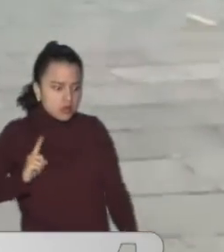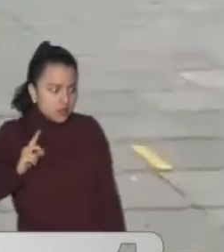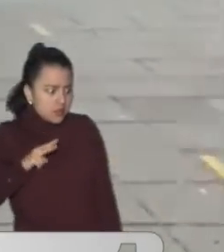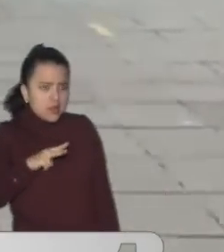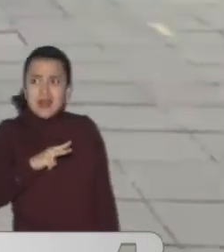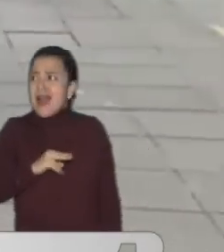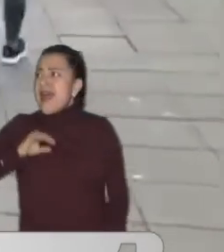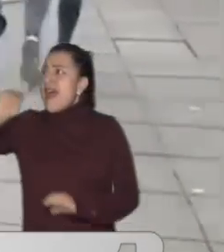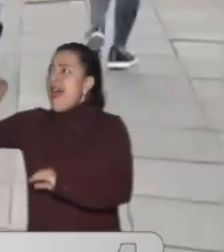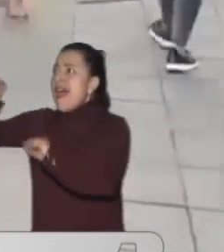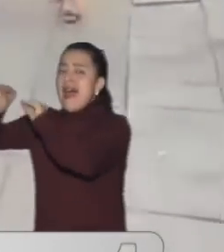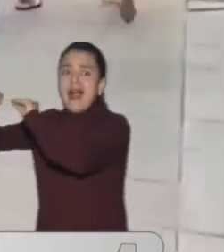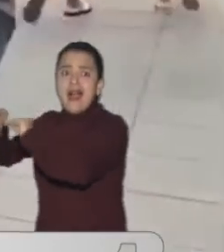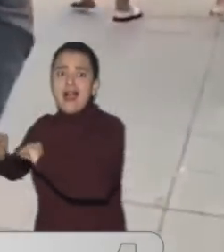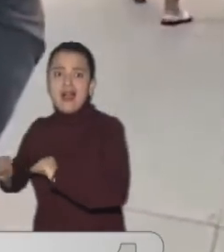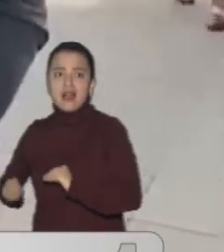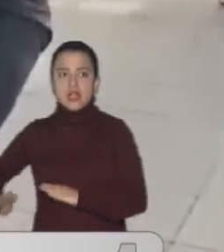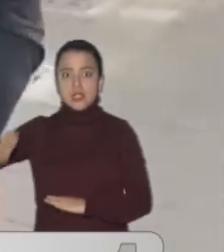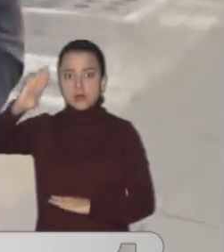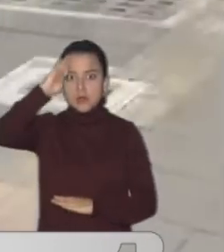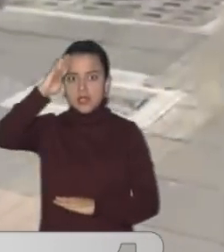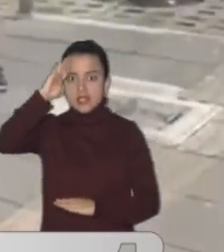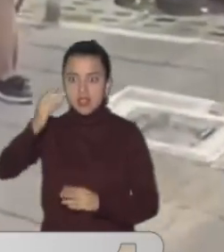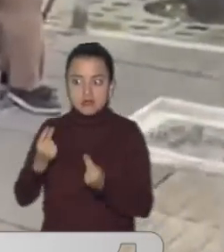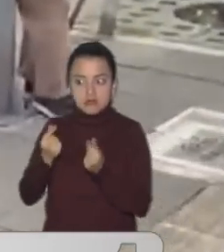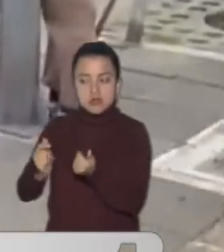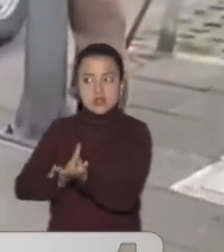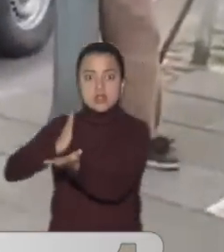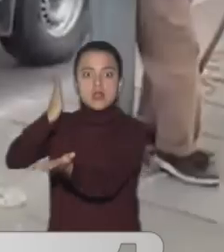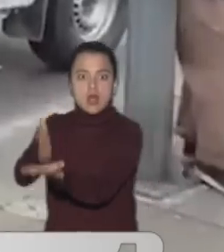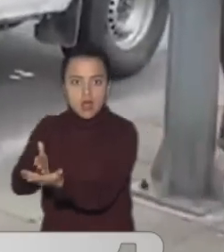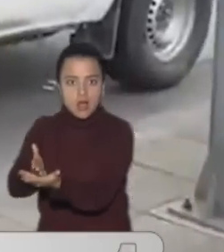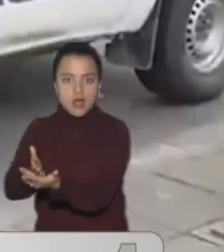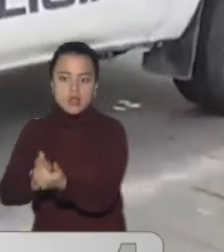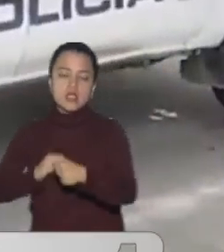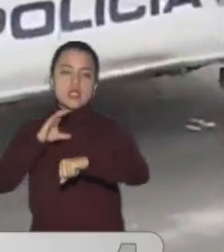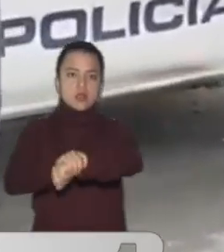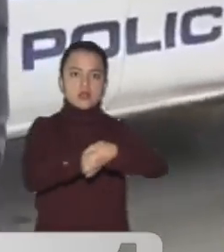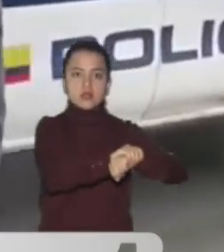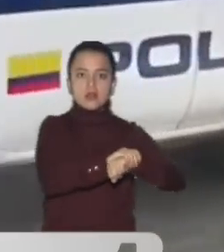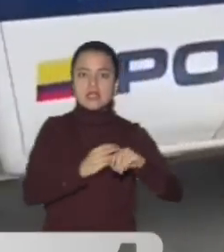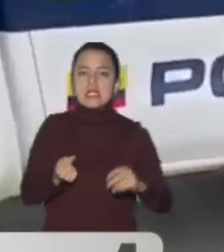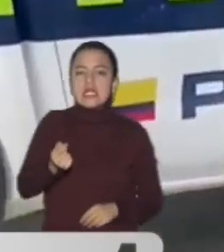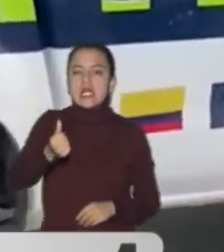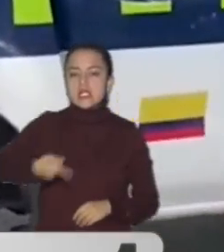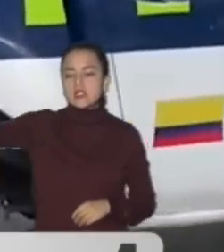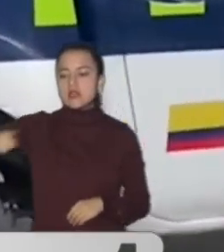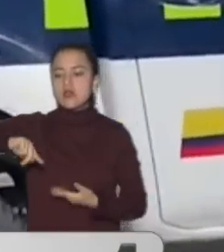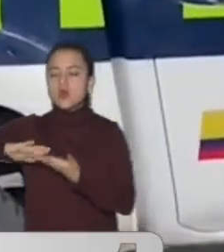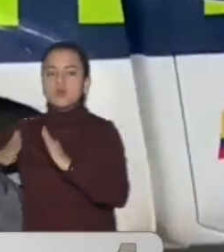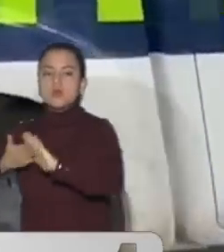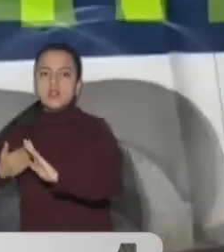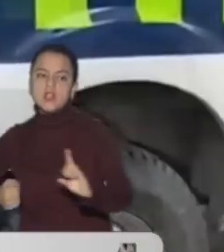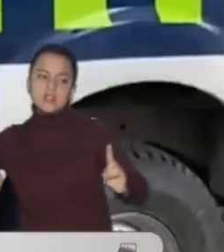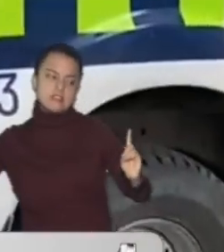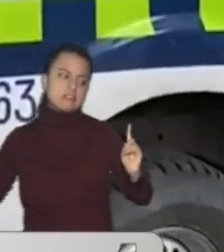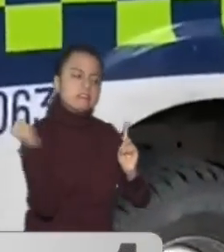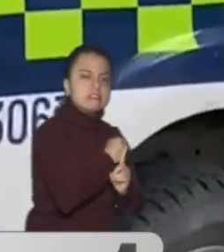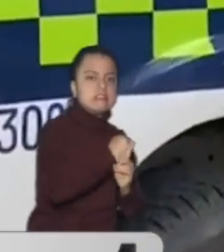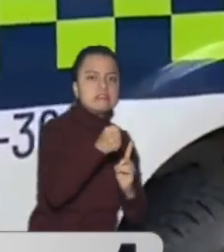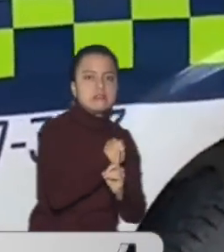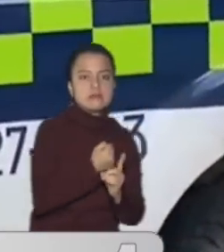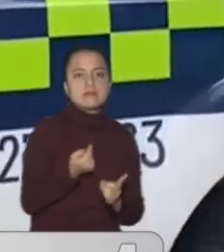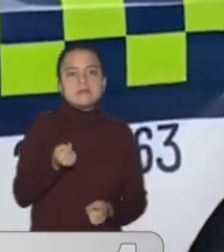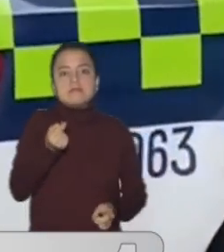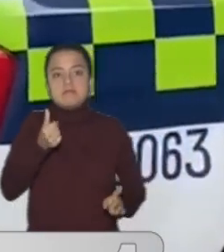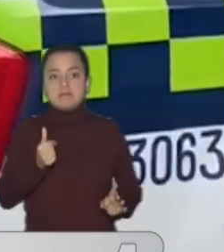policía metropolitana, y tuvo que intervenir antes de que las personas tomaran justicia por mano propia. De acuerdo con el último reporte